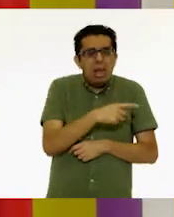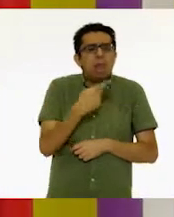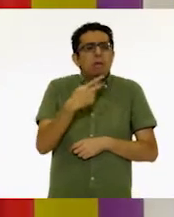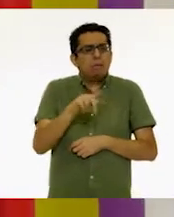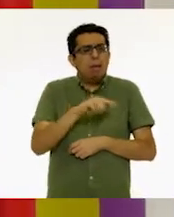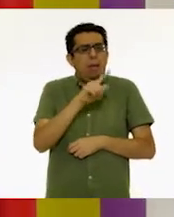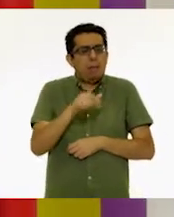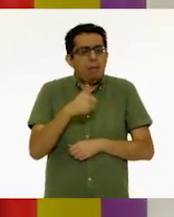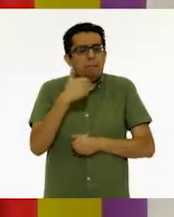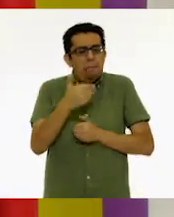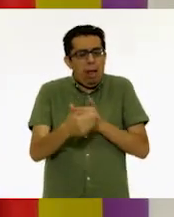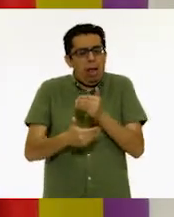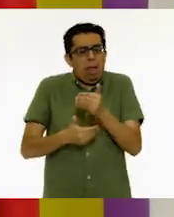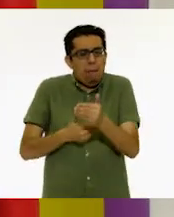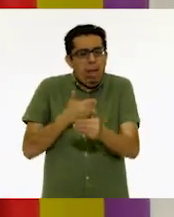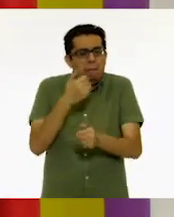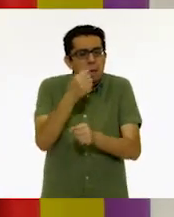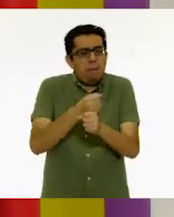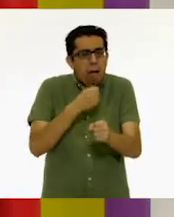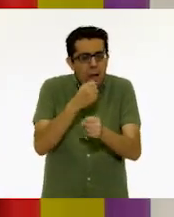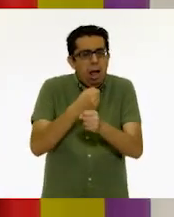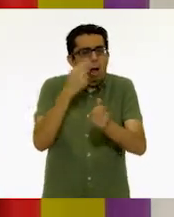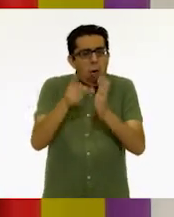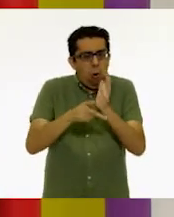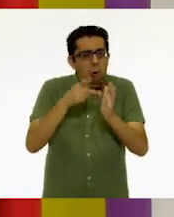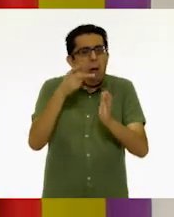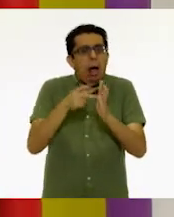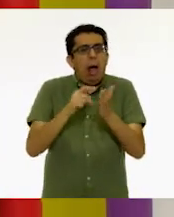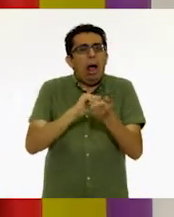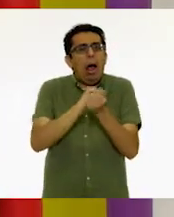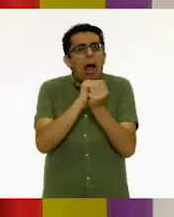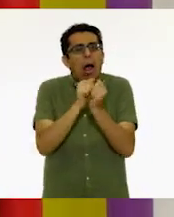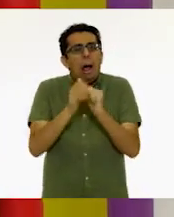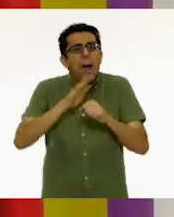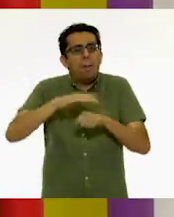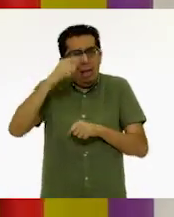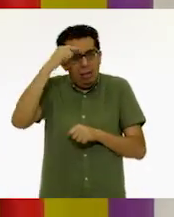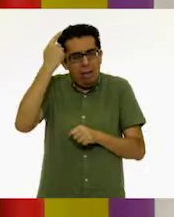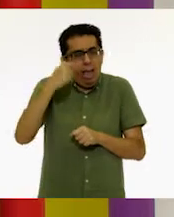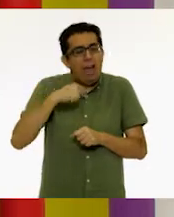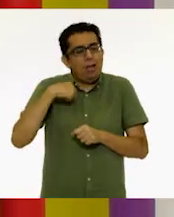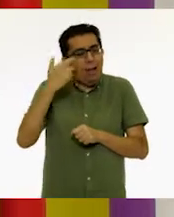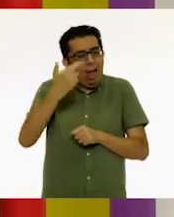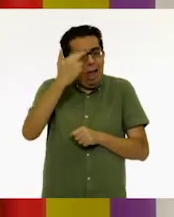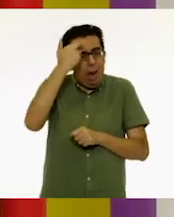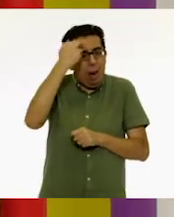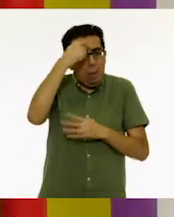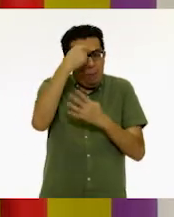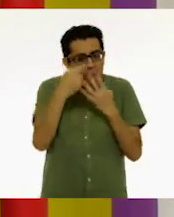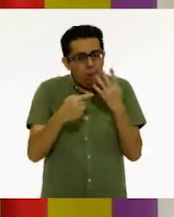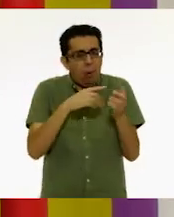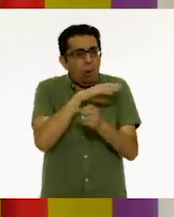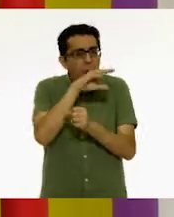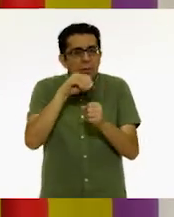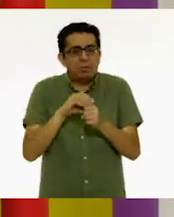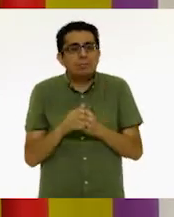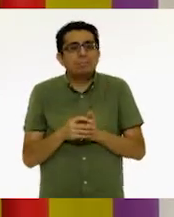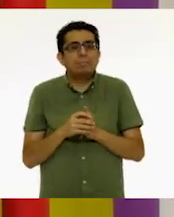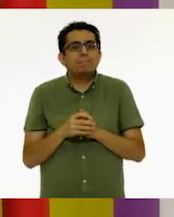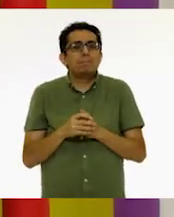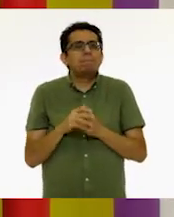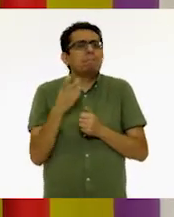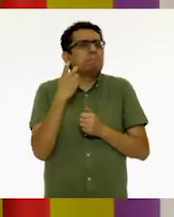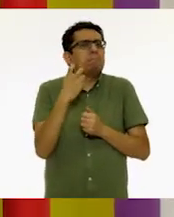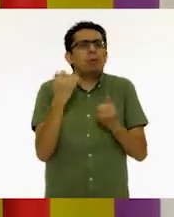conforme lo vamos haciendo y lo repetimos, cada vez es más fácil y me voy acordando de todo. Digamos que así es todo en la